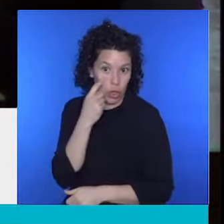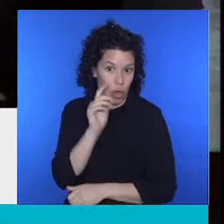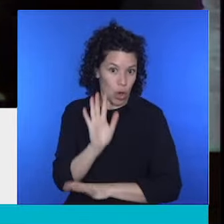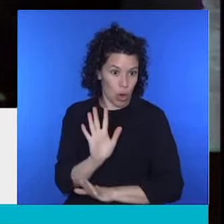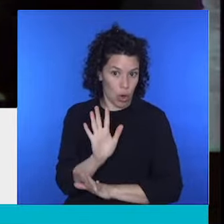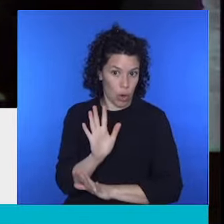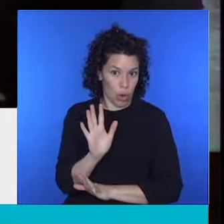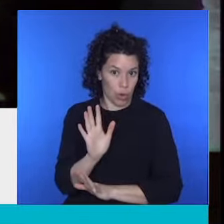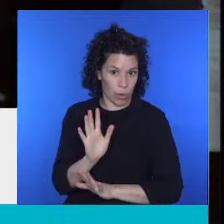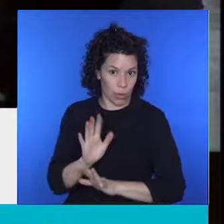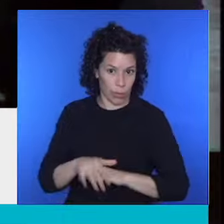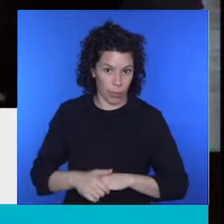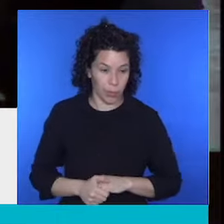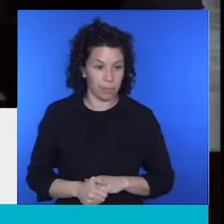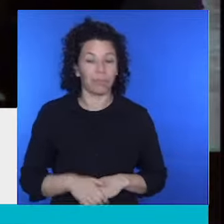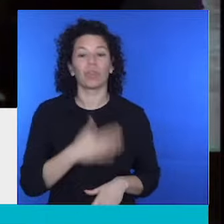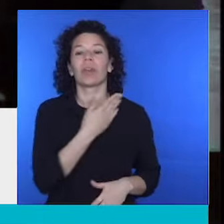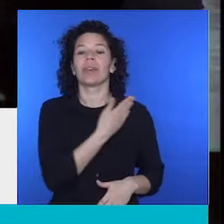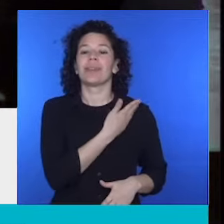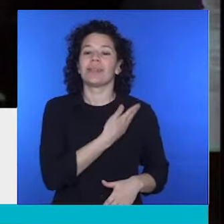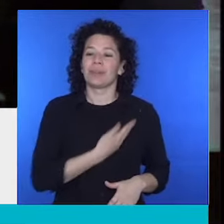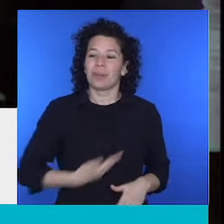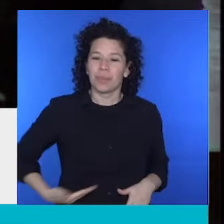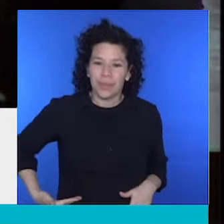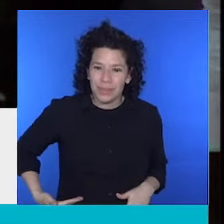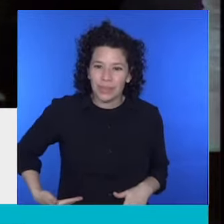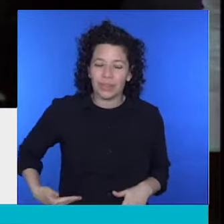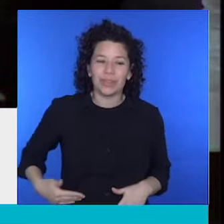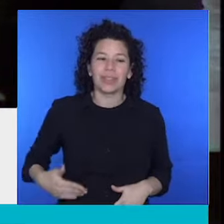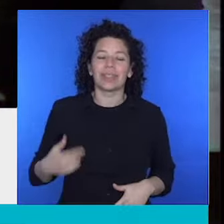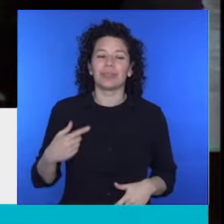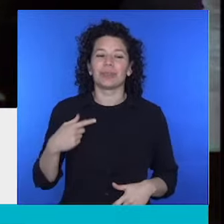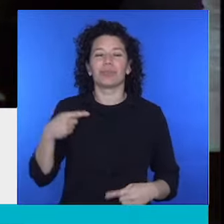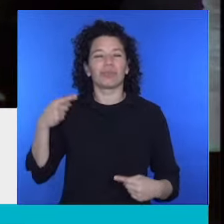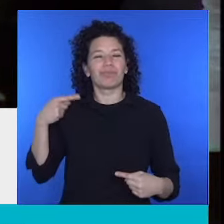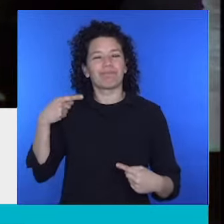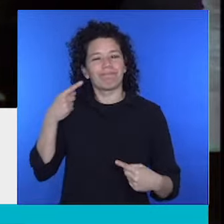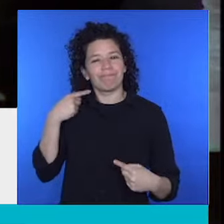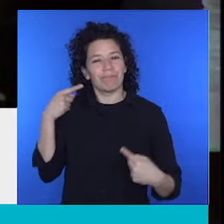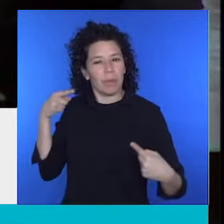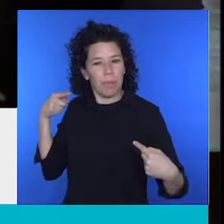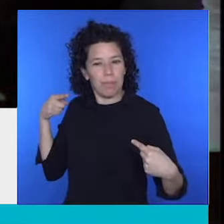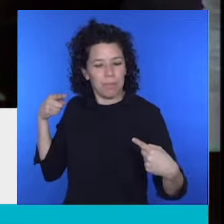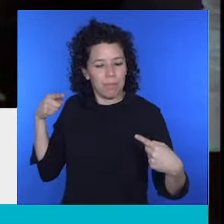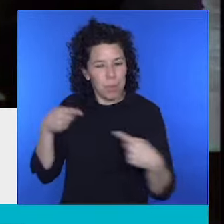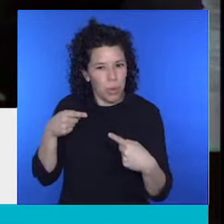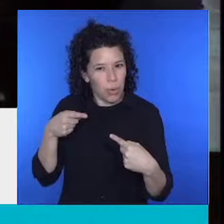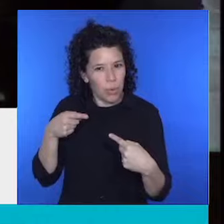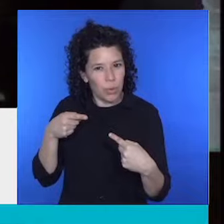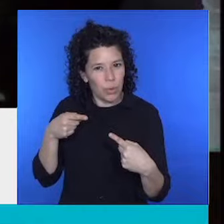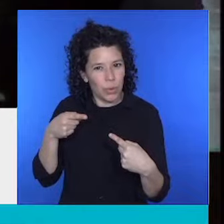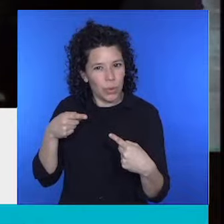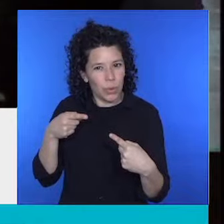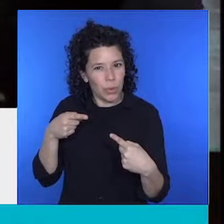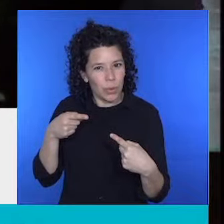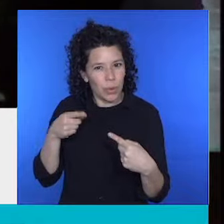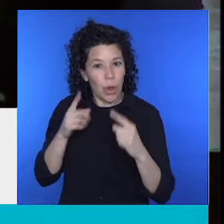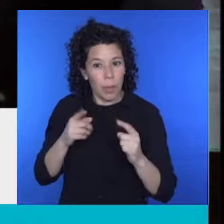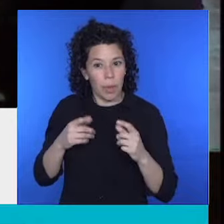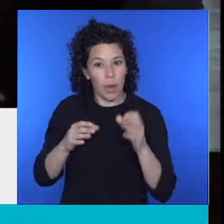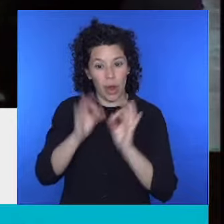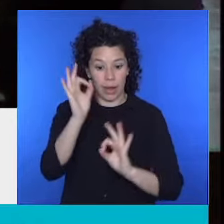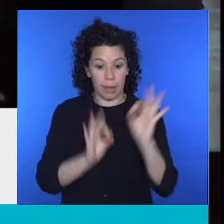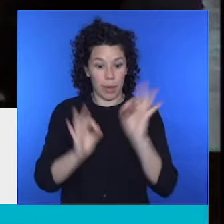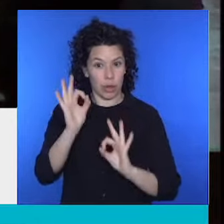presidente muy en en contraposición a lo que a lo que dice este este proyecto